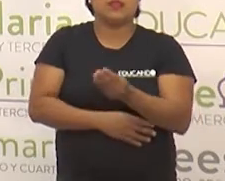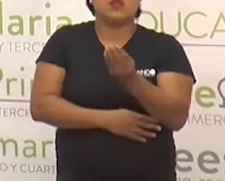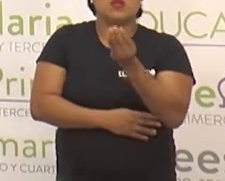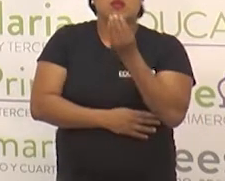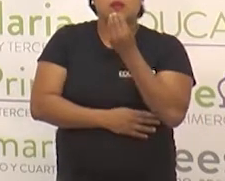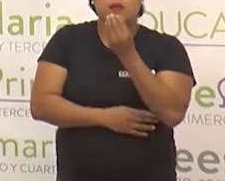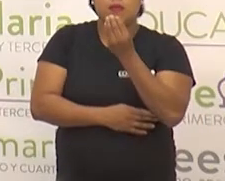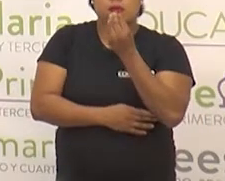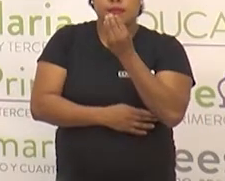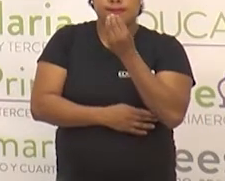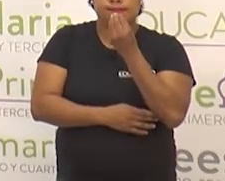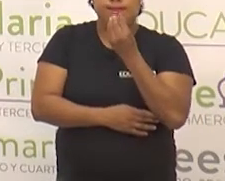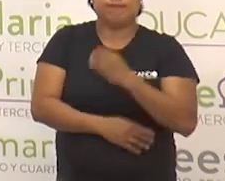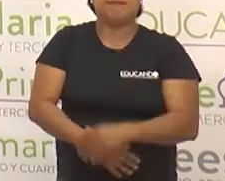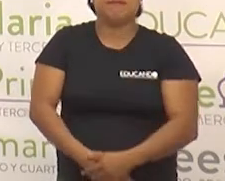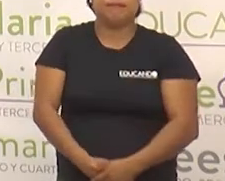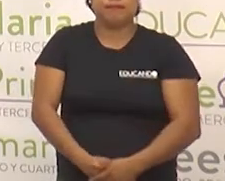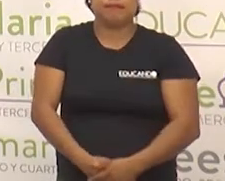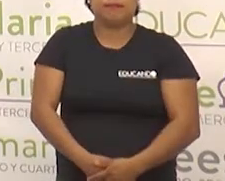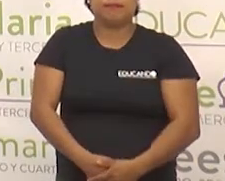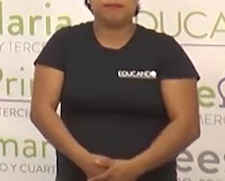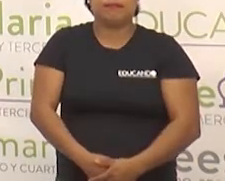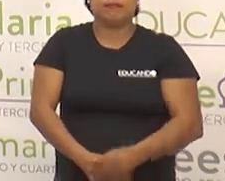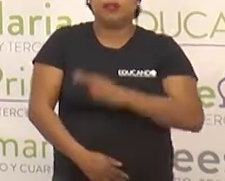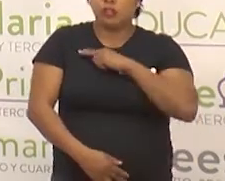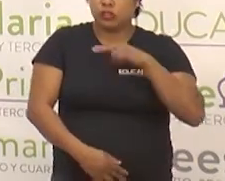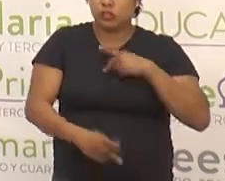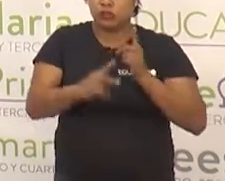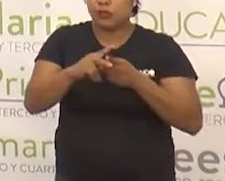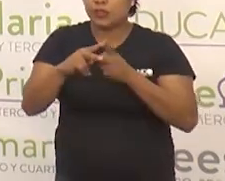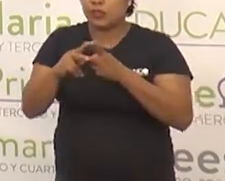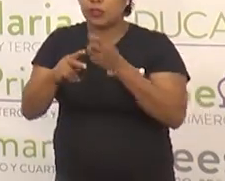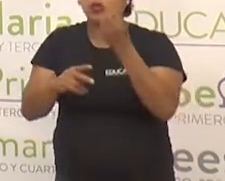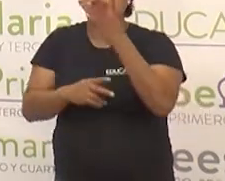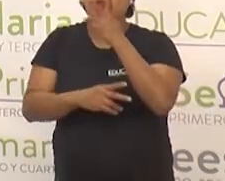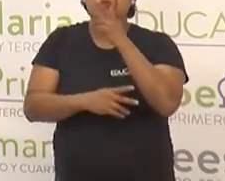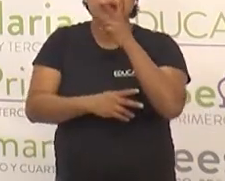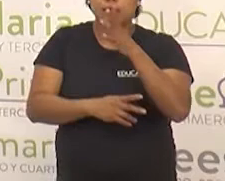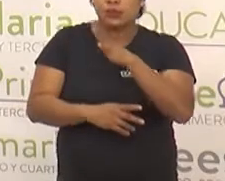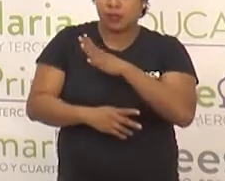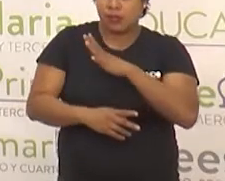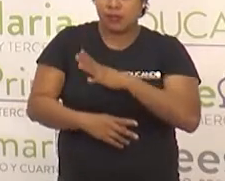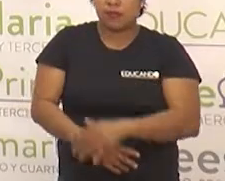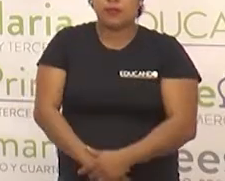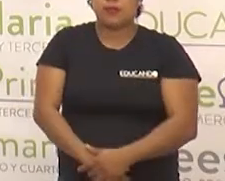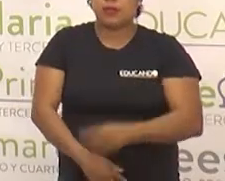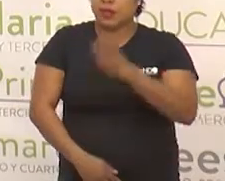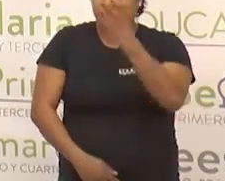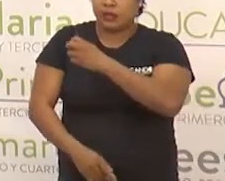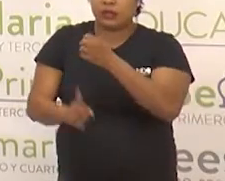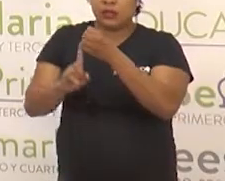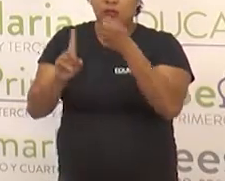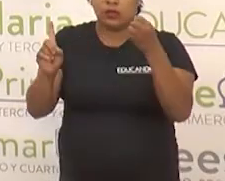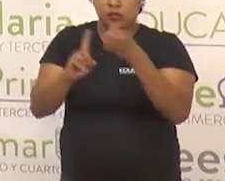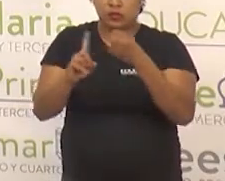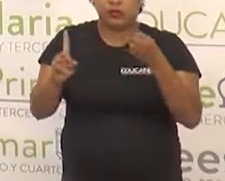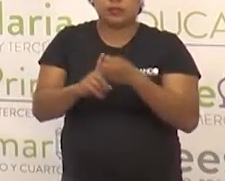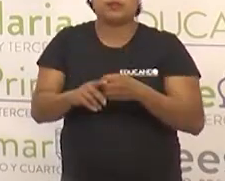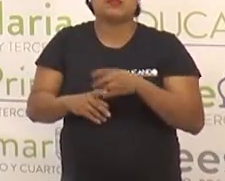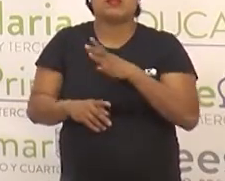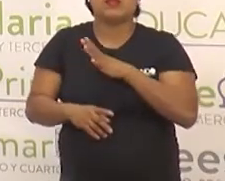buen comer. Vamos a contar cuántas palabras tenemos en esta